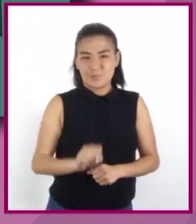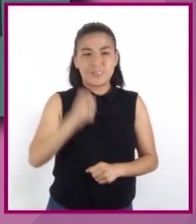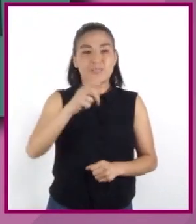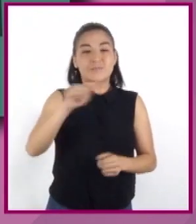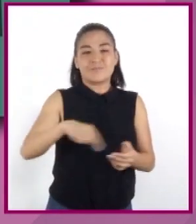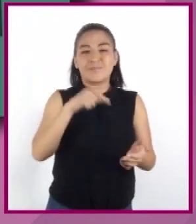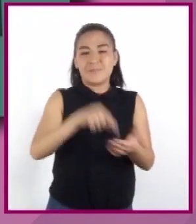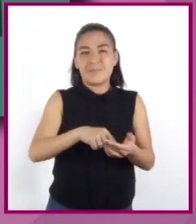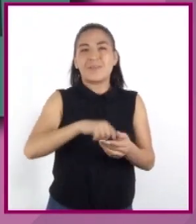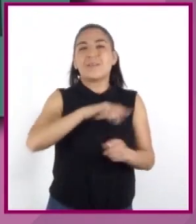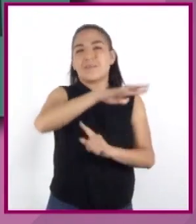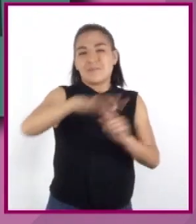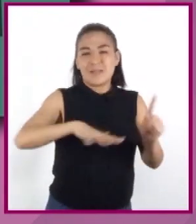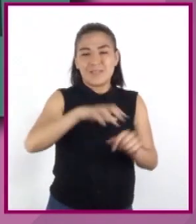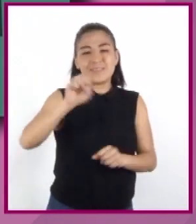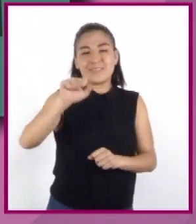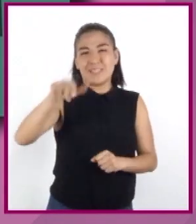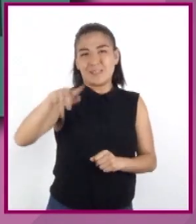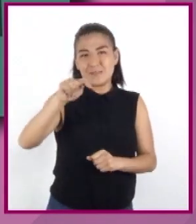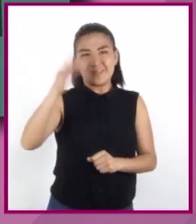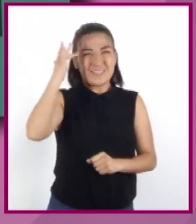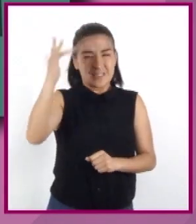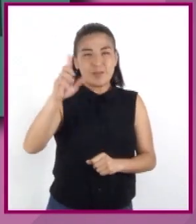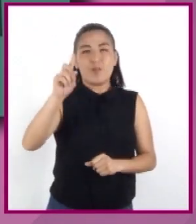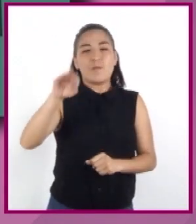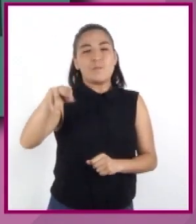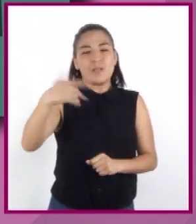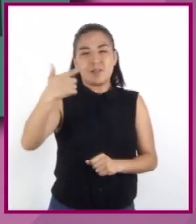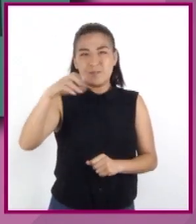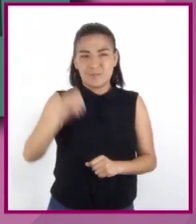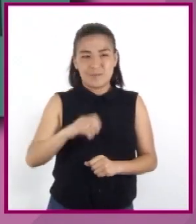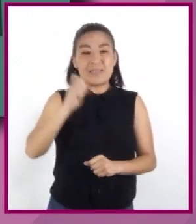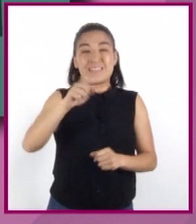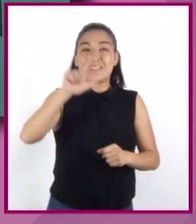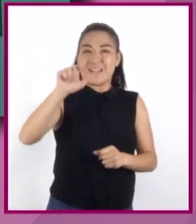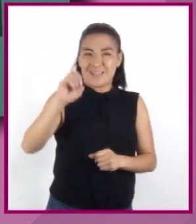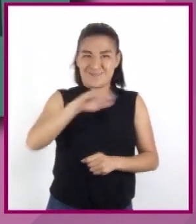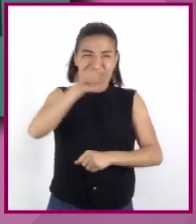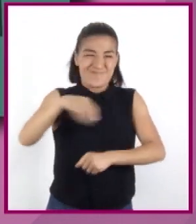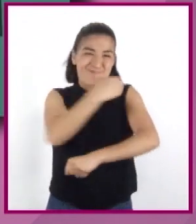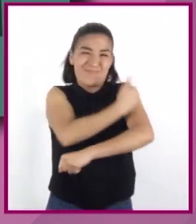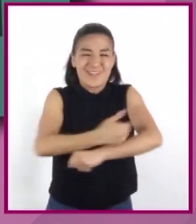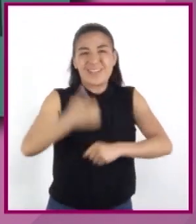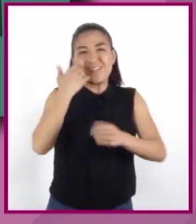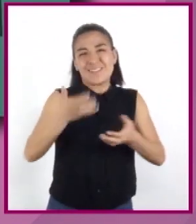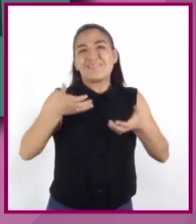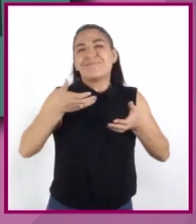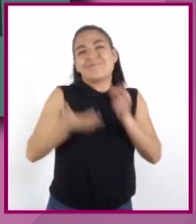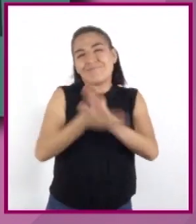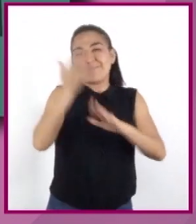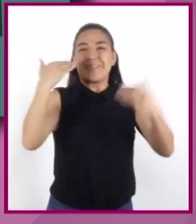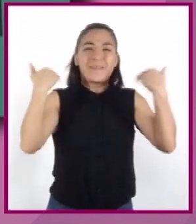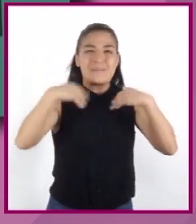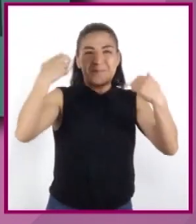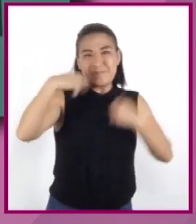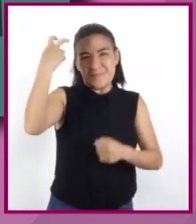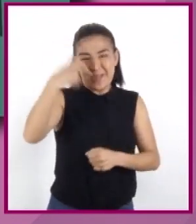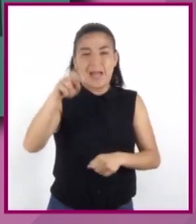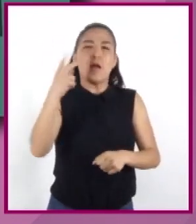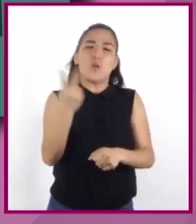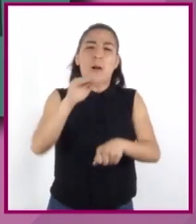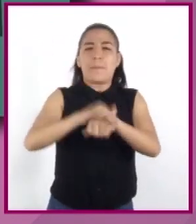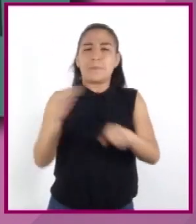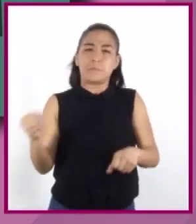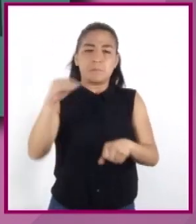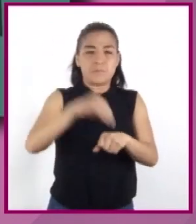Valle Agrícola de Santo Domingo. Lalo ha decidido salir de viaje junto con su familia y dos amigos más. Uno de ellos viajará